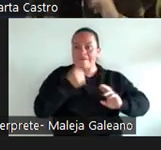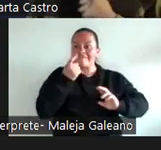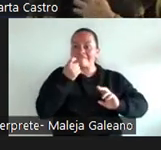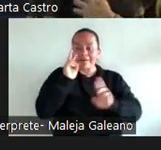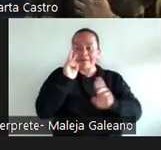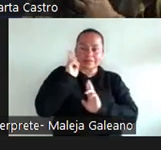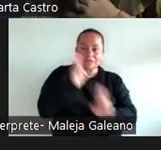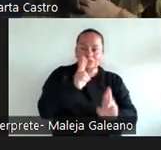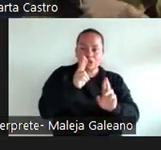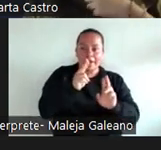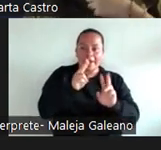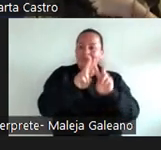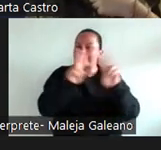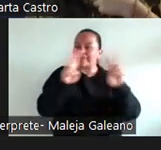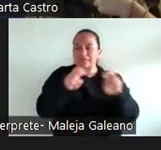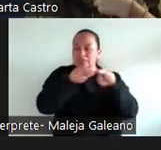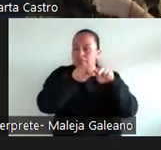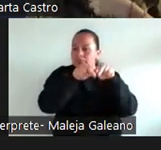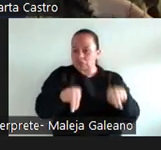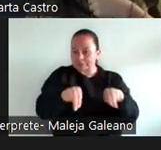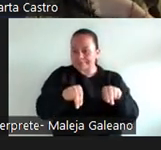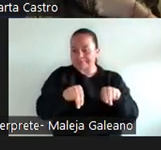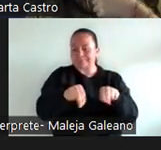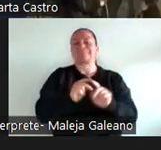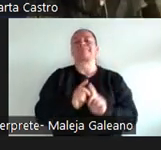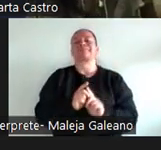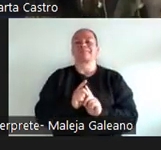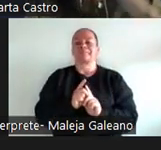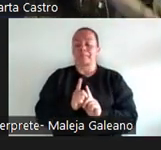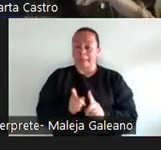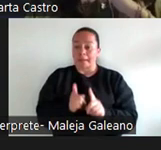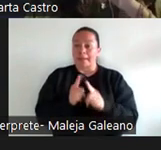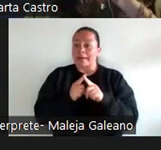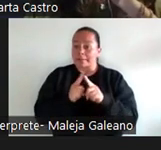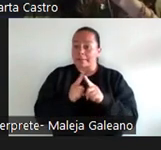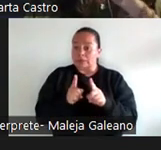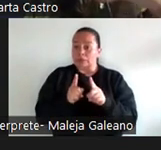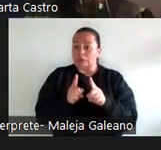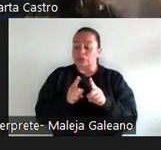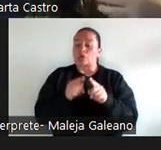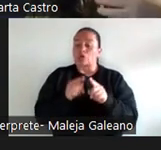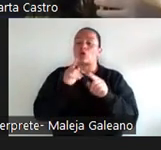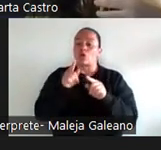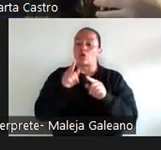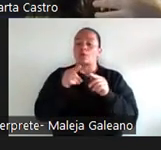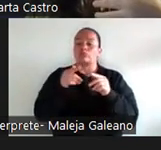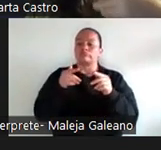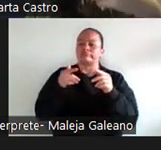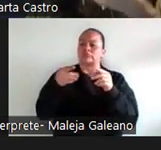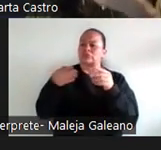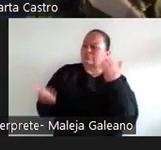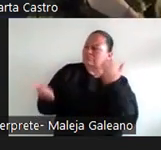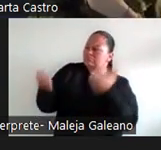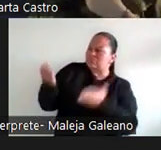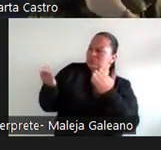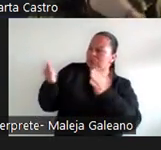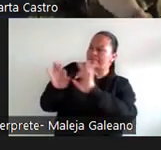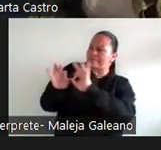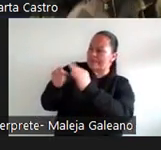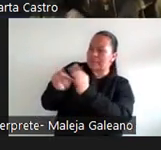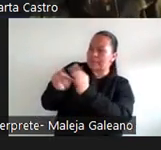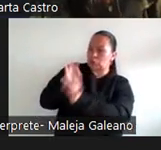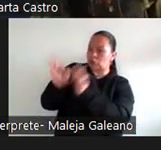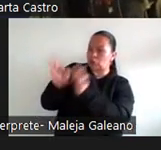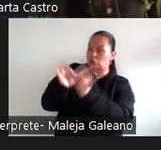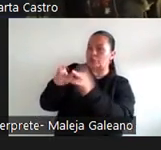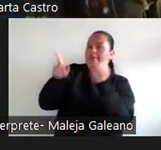también entonces eh en contraste con esta visión familista del cuidado también hay